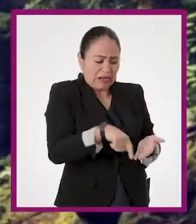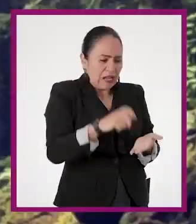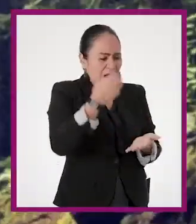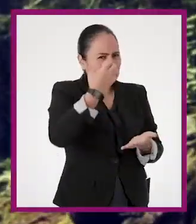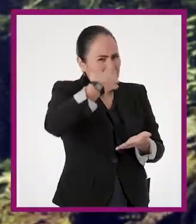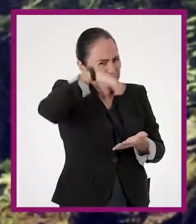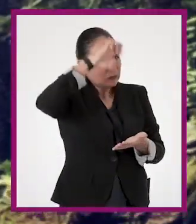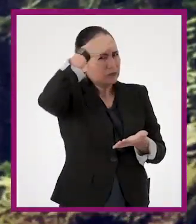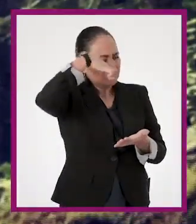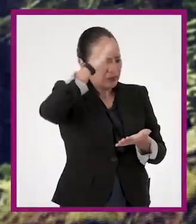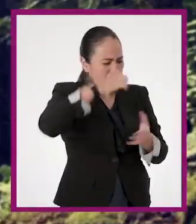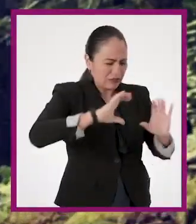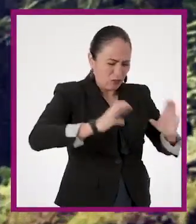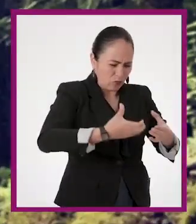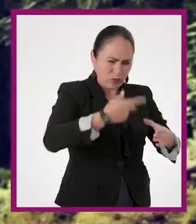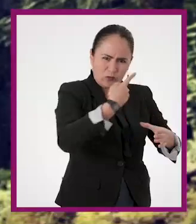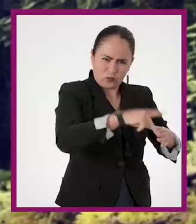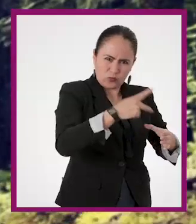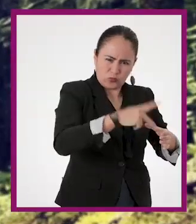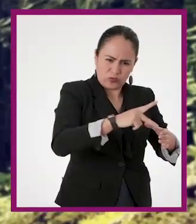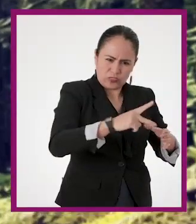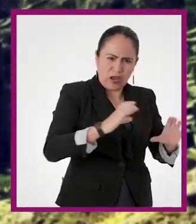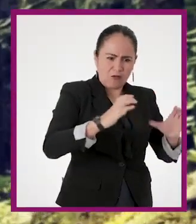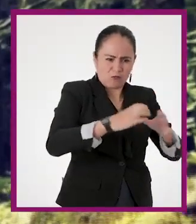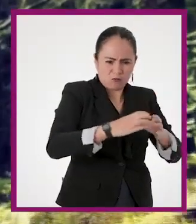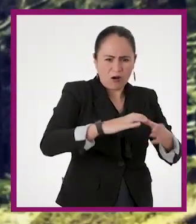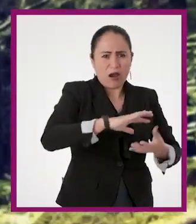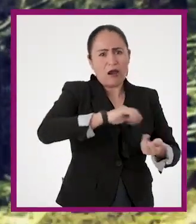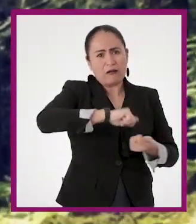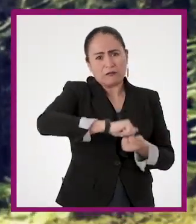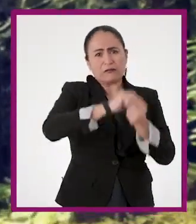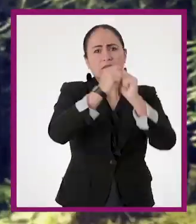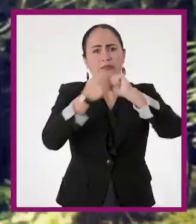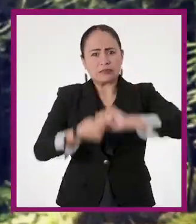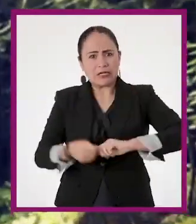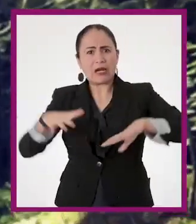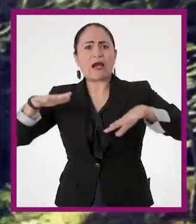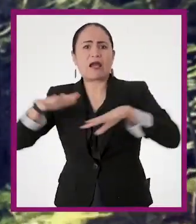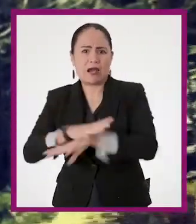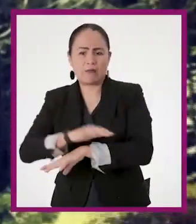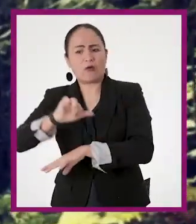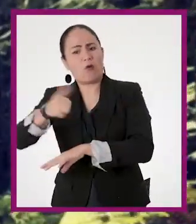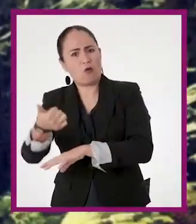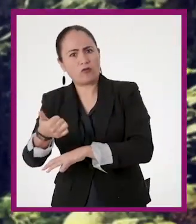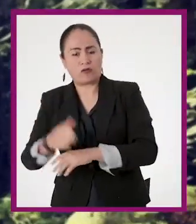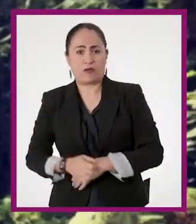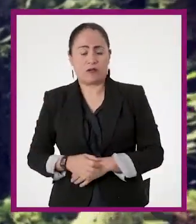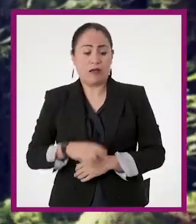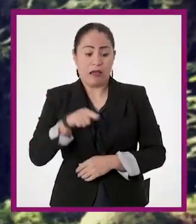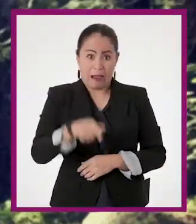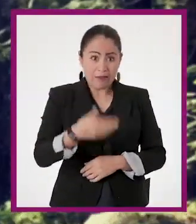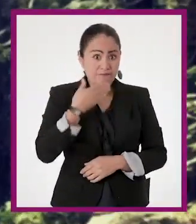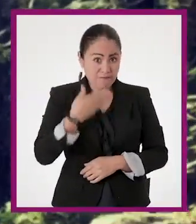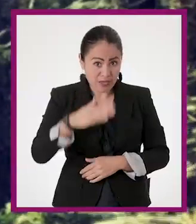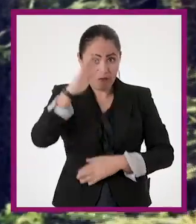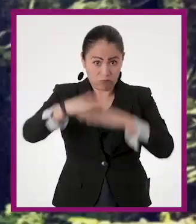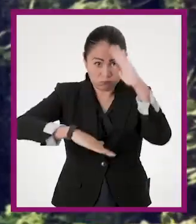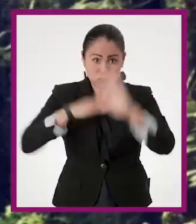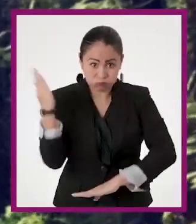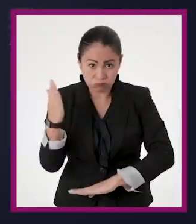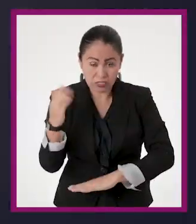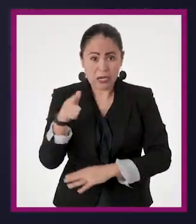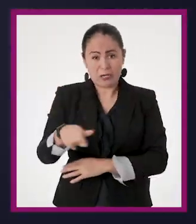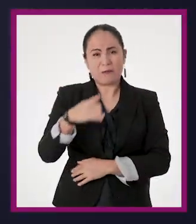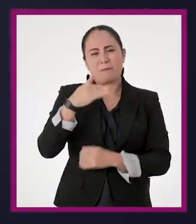de experiencias y de sueños de una comunidad destilados en la página. Nada garantiza el